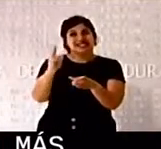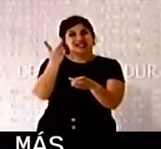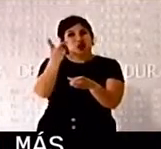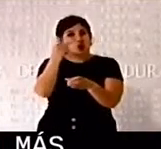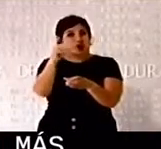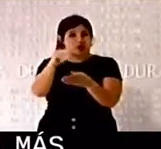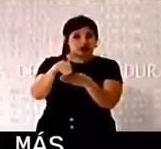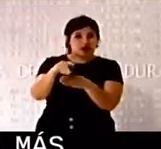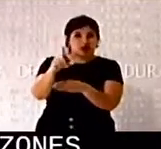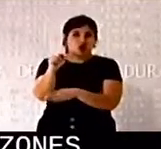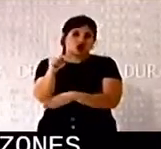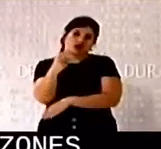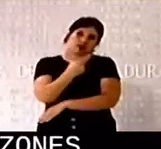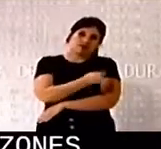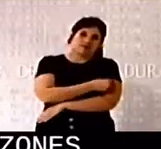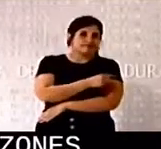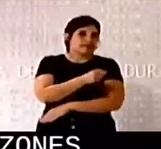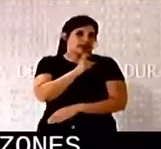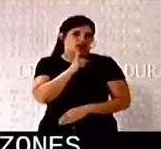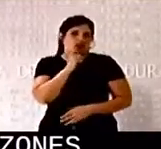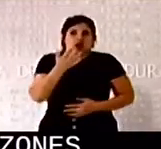por razones laborales, bien por razones